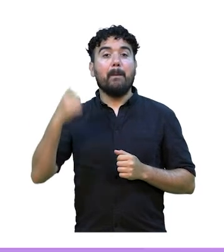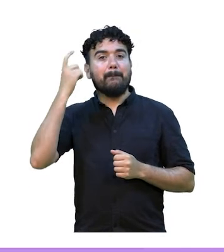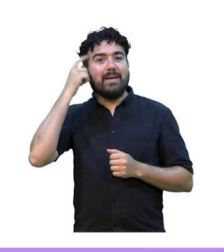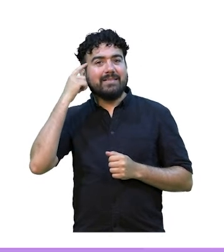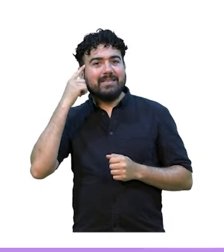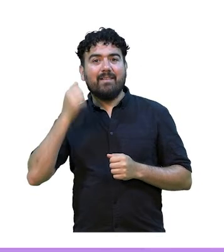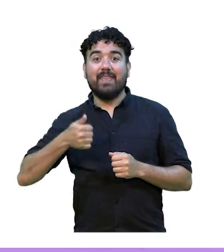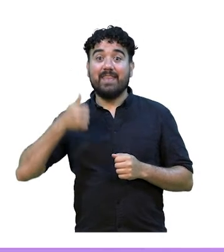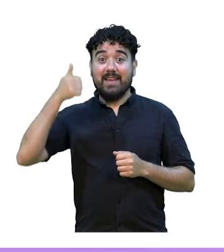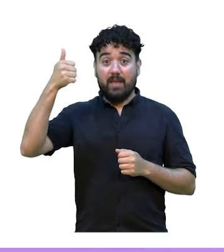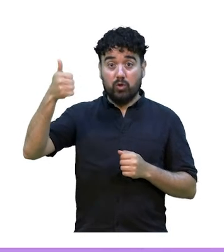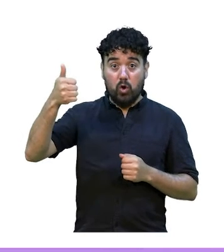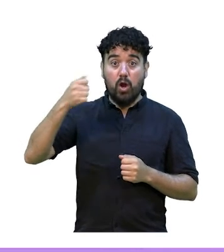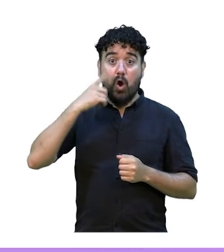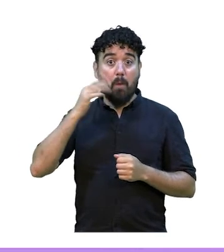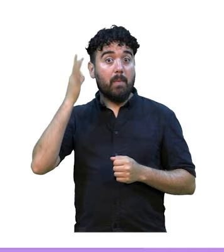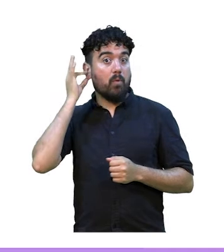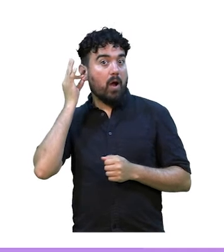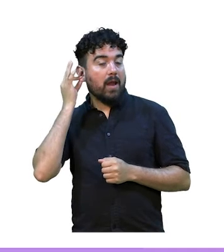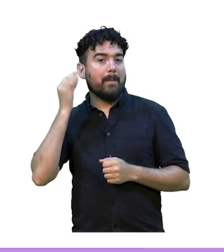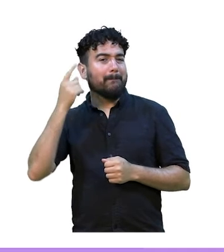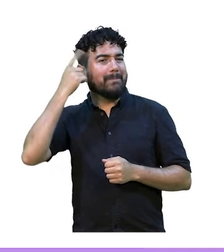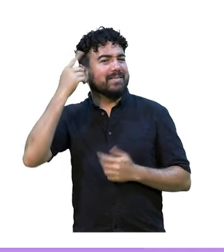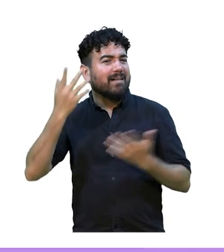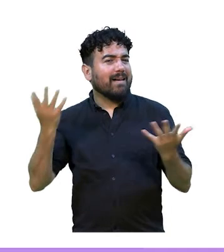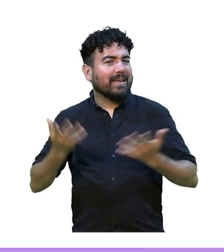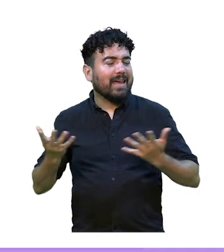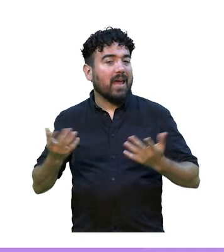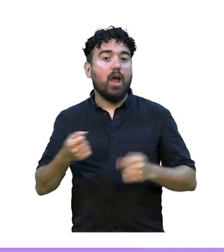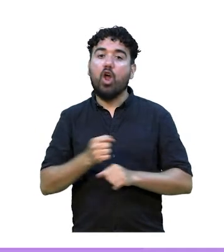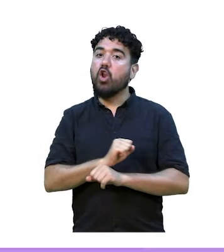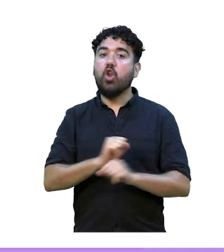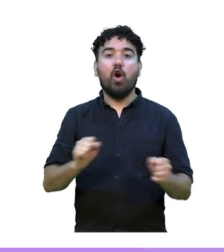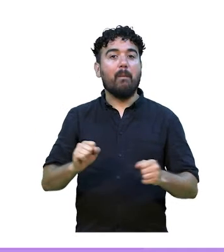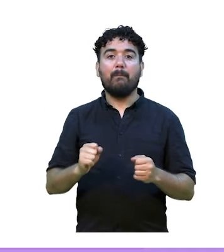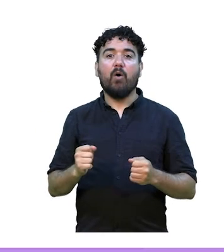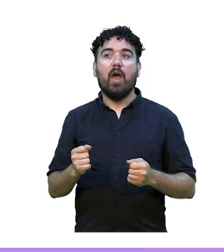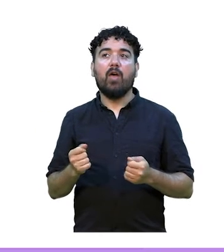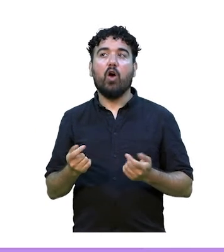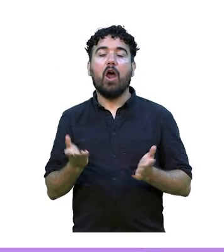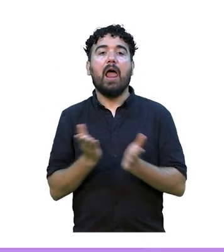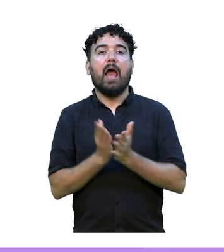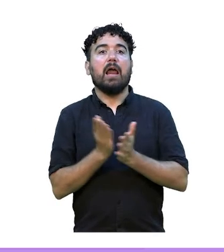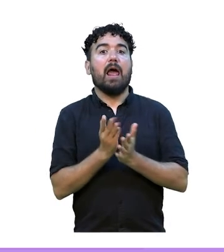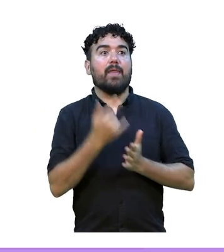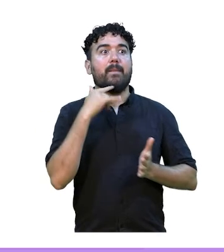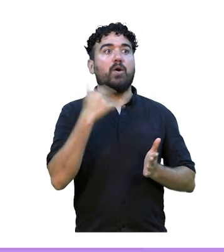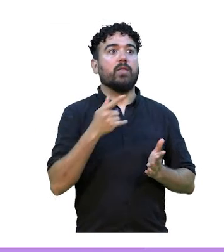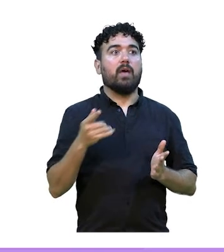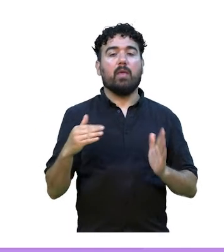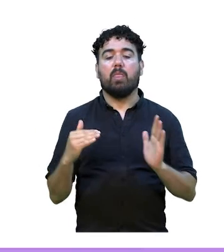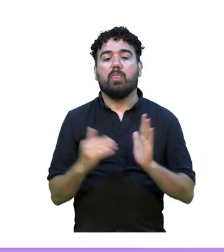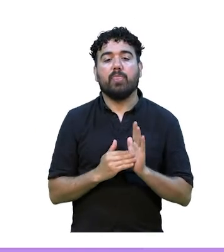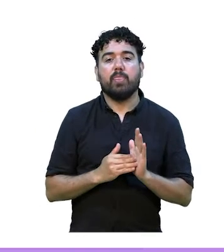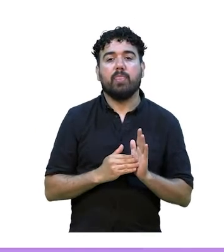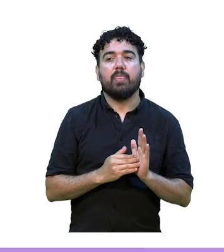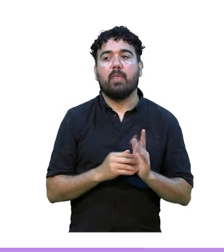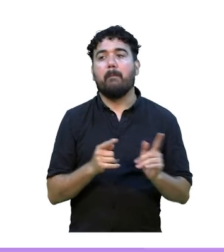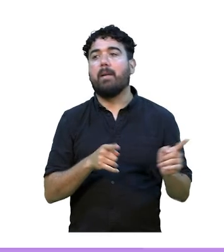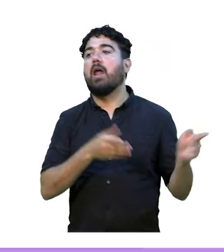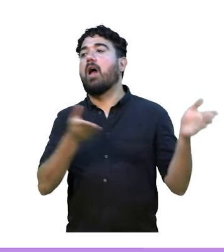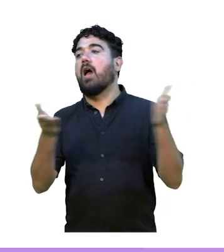¿no? ¿Qué es lo que pensaban directores o directoras? Que no podían interrumpir sus